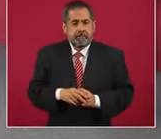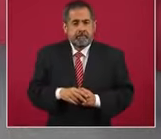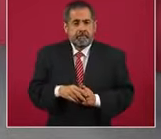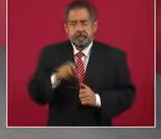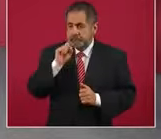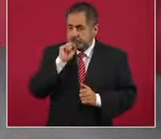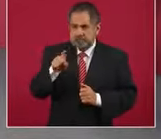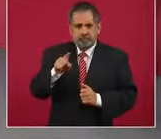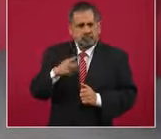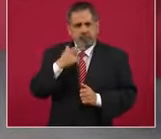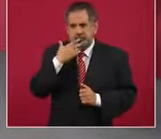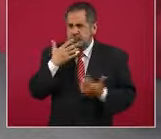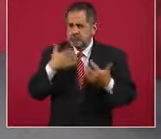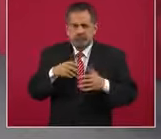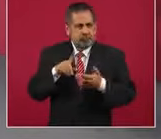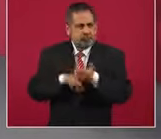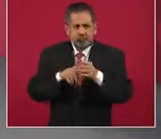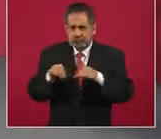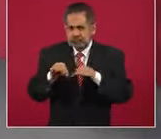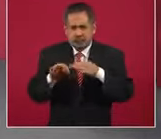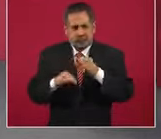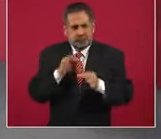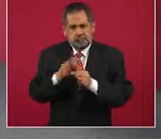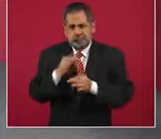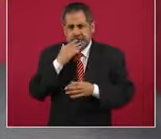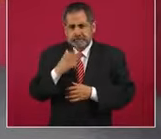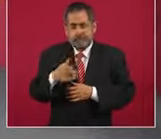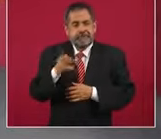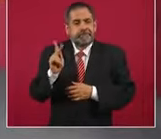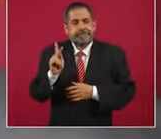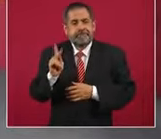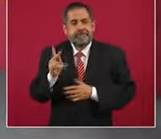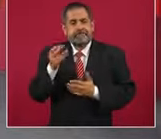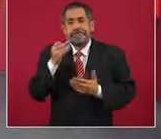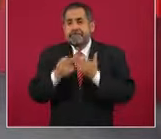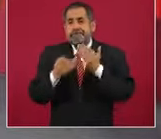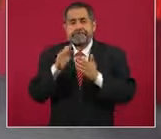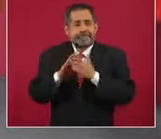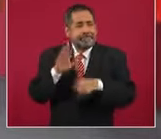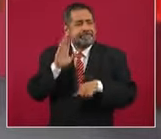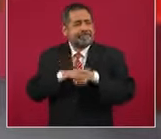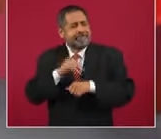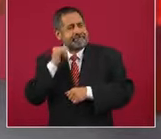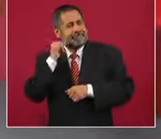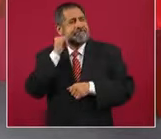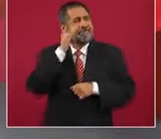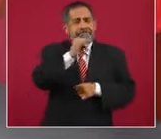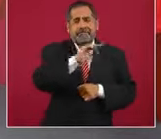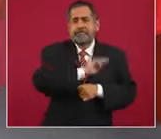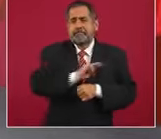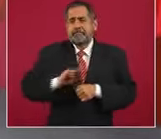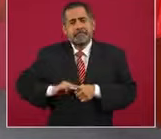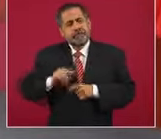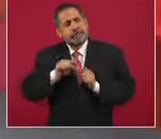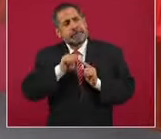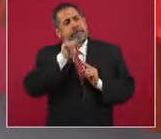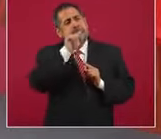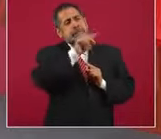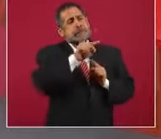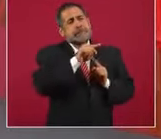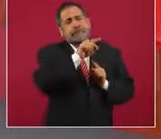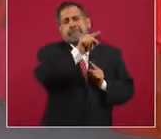aunque funciona muy bien, no están en los municipios más apartados, y hay